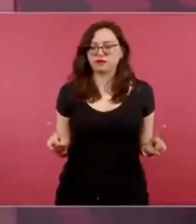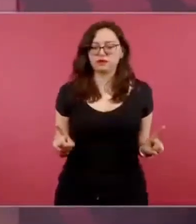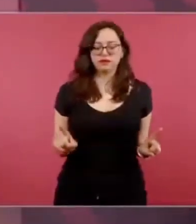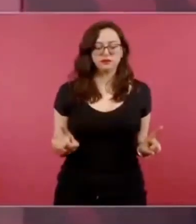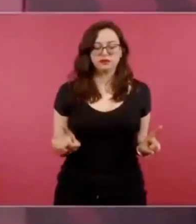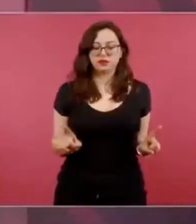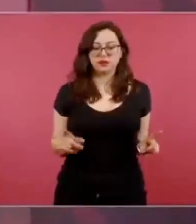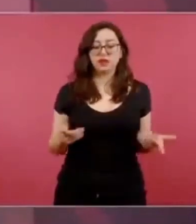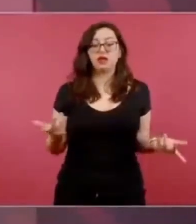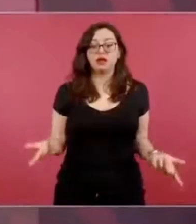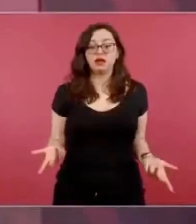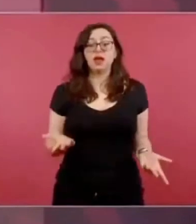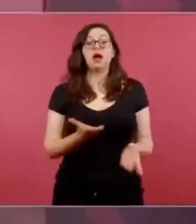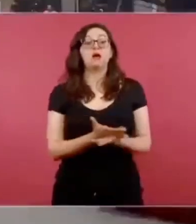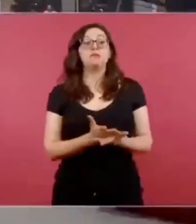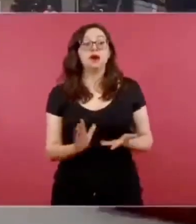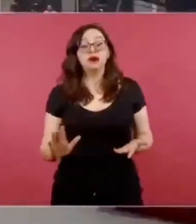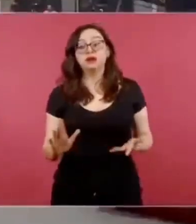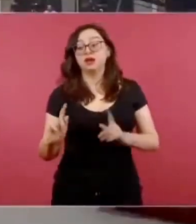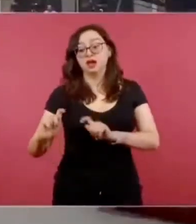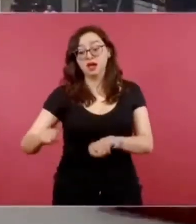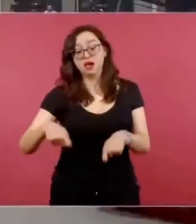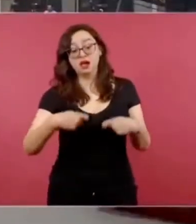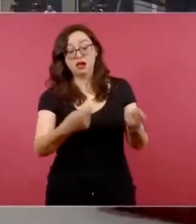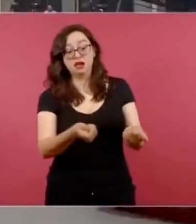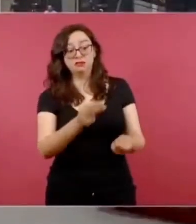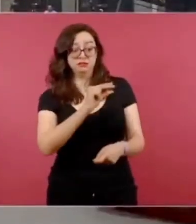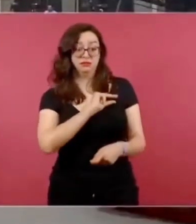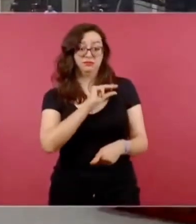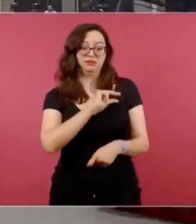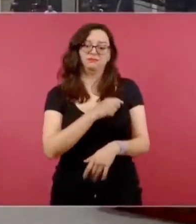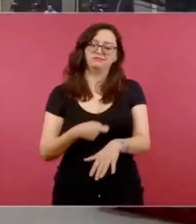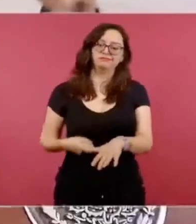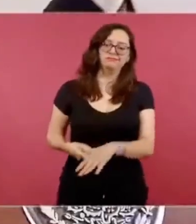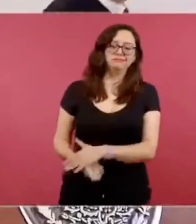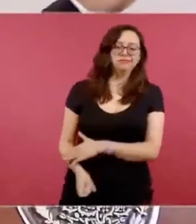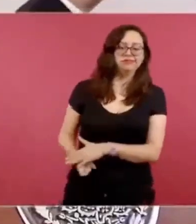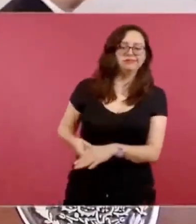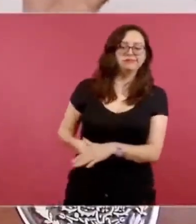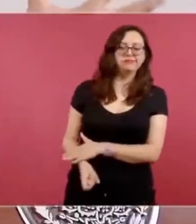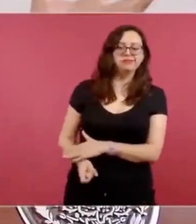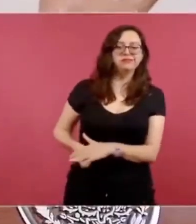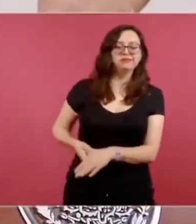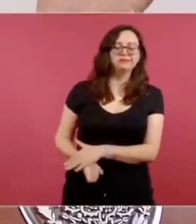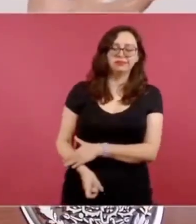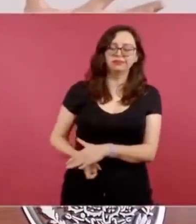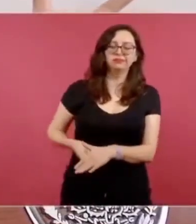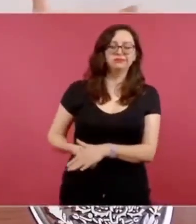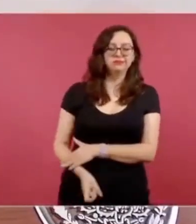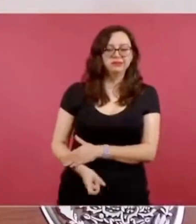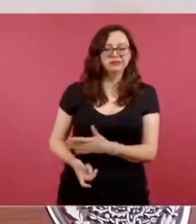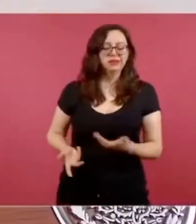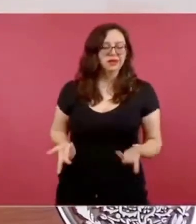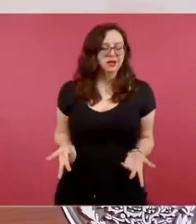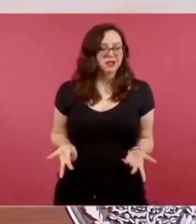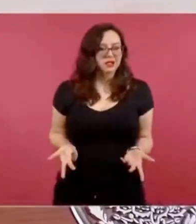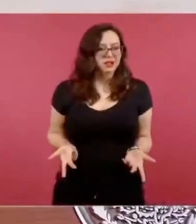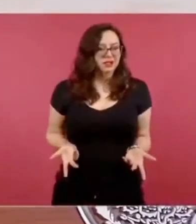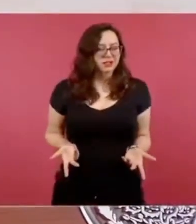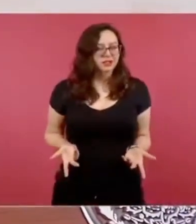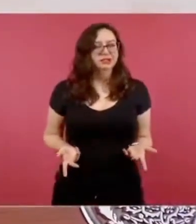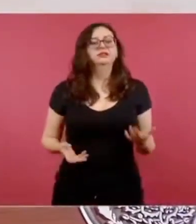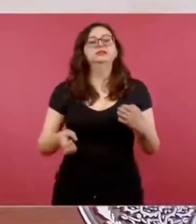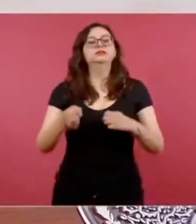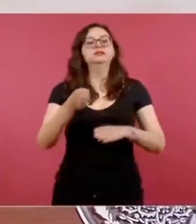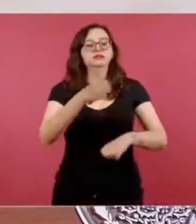acompañadas de una gran corrupción, porque a quienes les dieron esas empresas que eran del pueblo, que eran de la